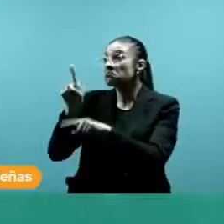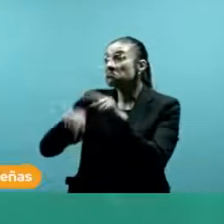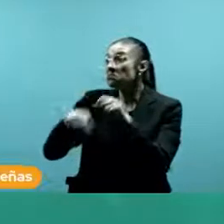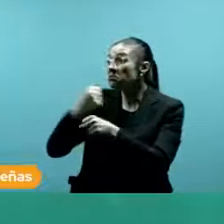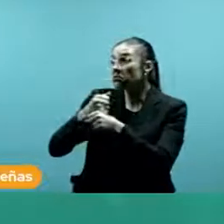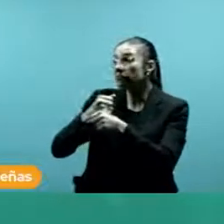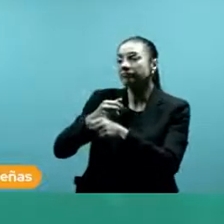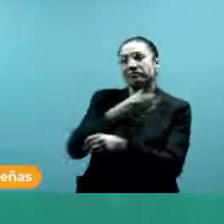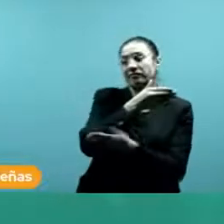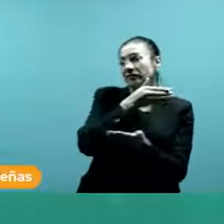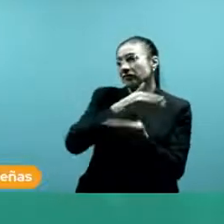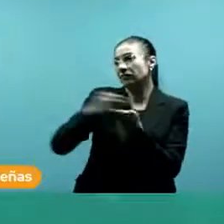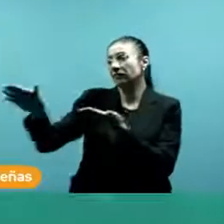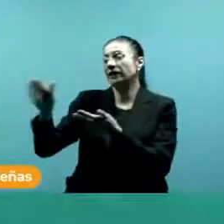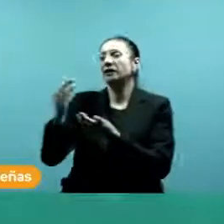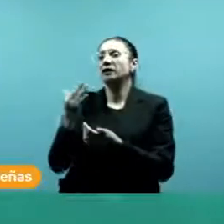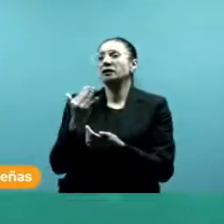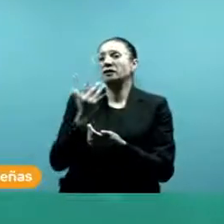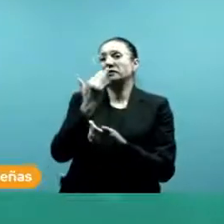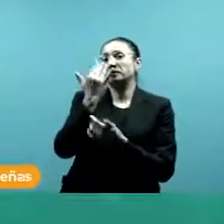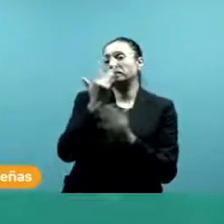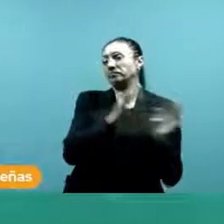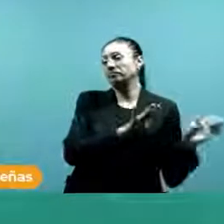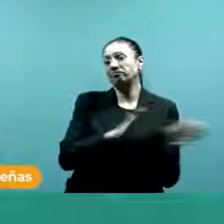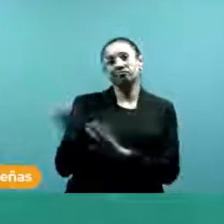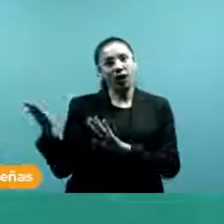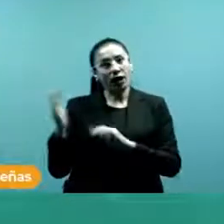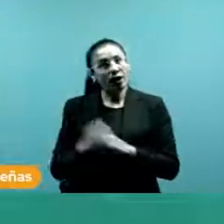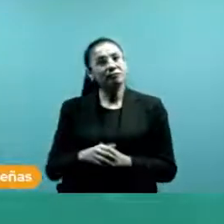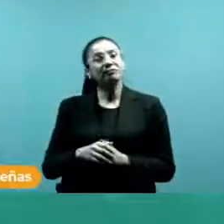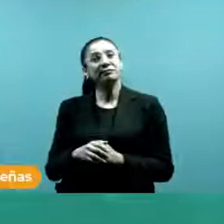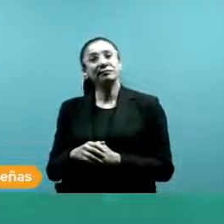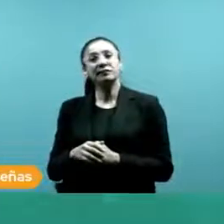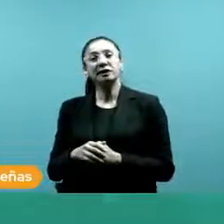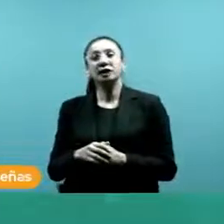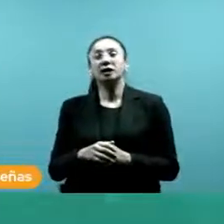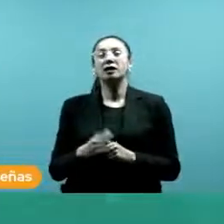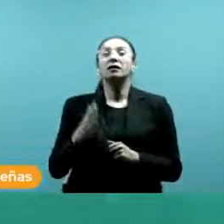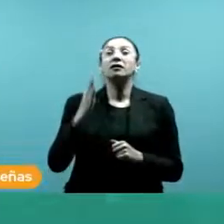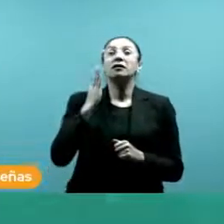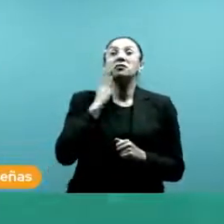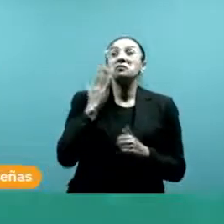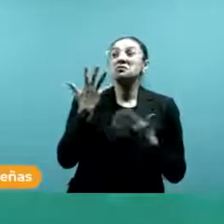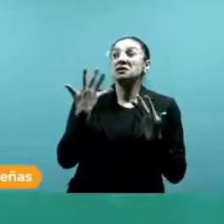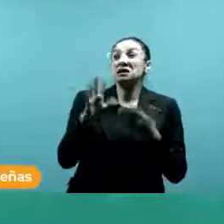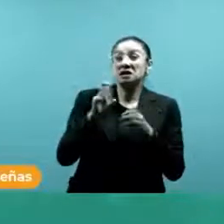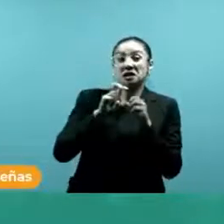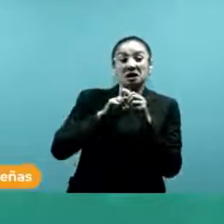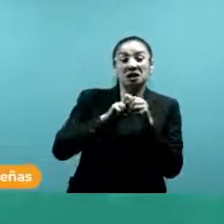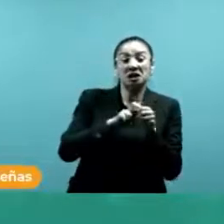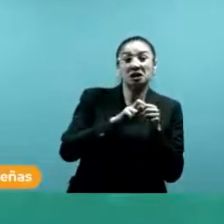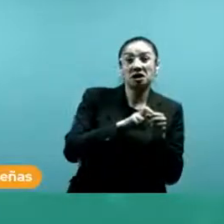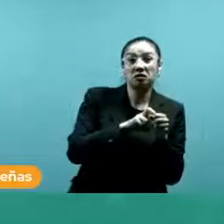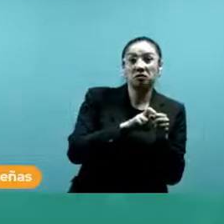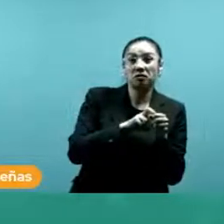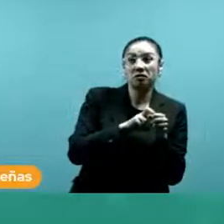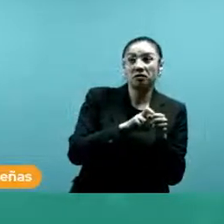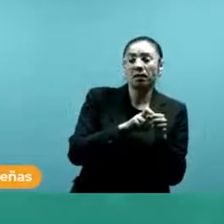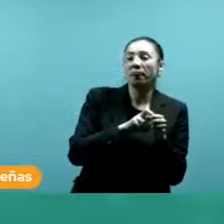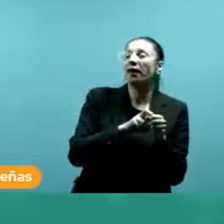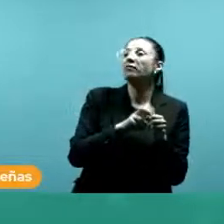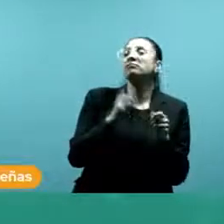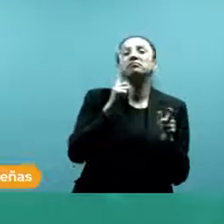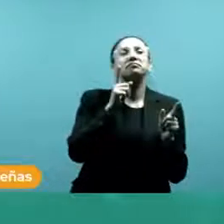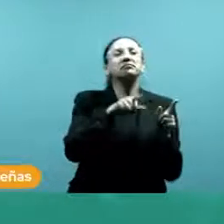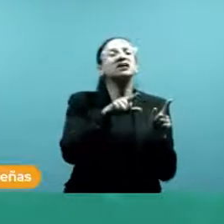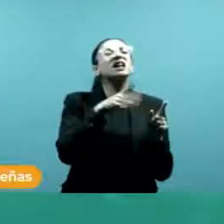y empezaron a hacer la selección. Entonces, cuando llegaba el transporte, Empezaban a seleccionar a